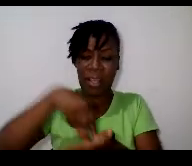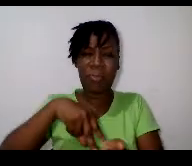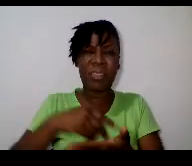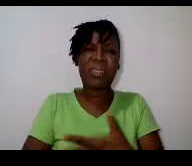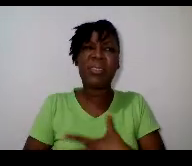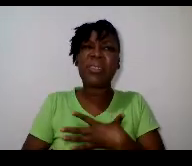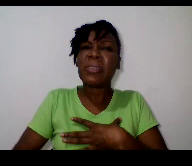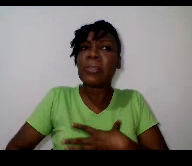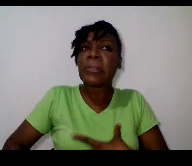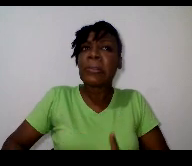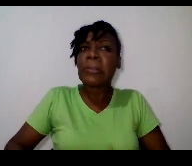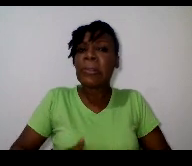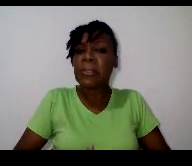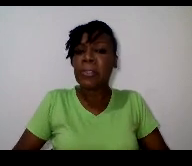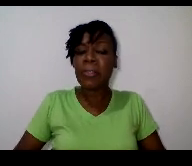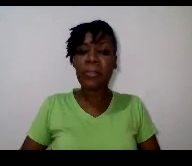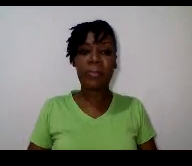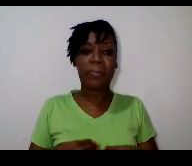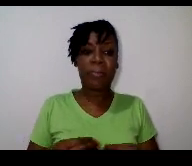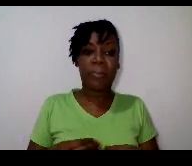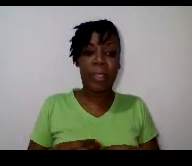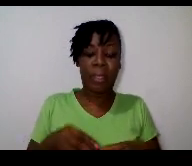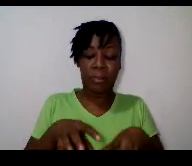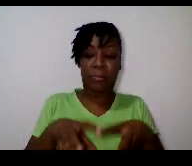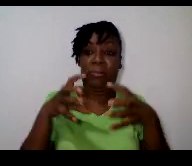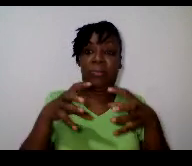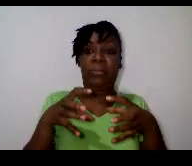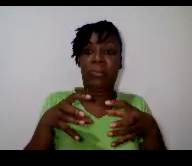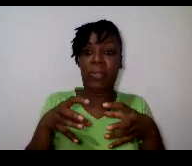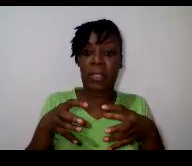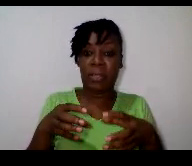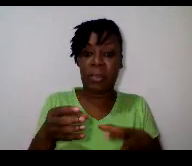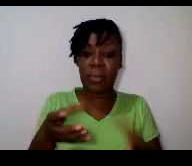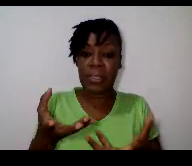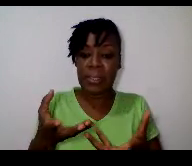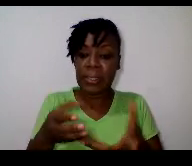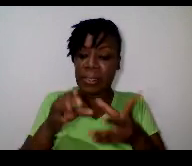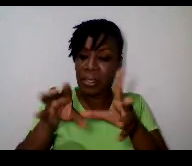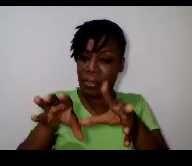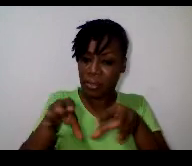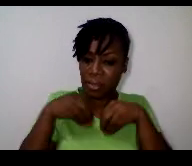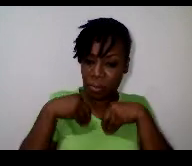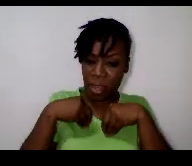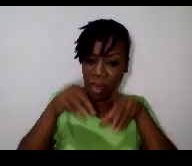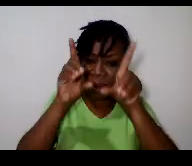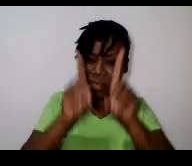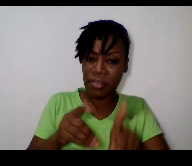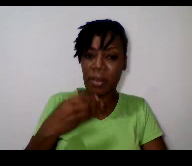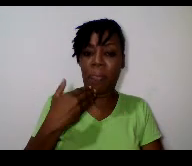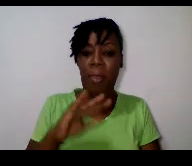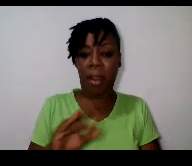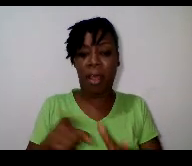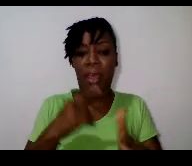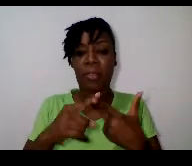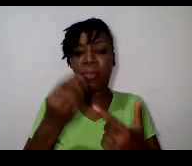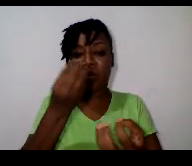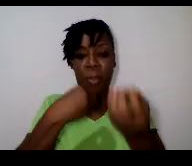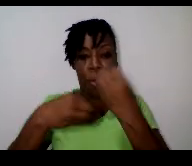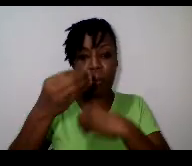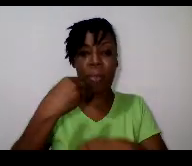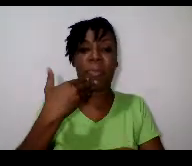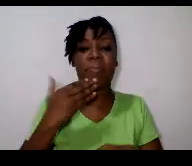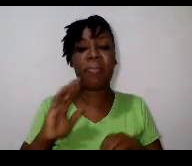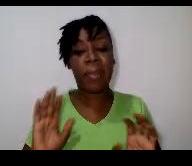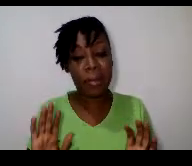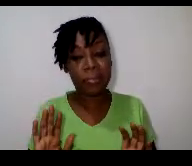a sentir más impulsivos y vamos a tomar peores decisiones en la comida que comemos, porque vamos a querer